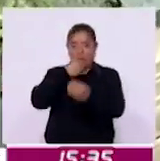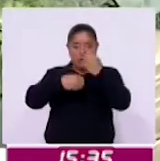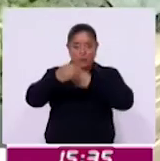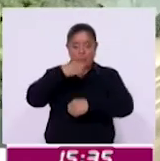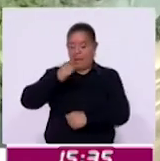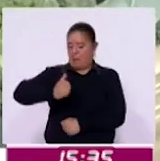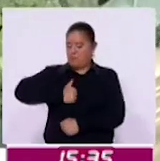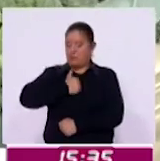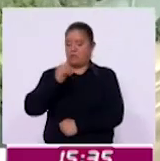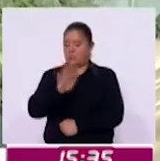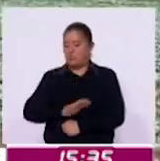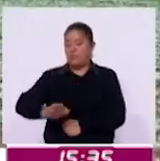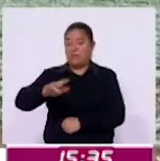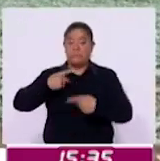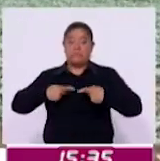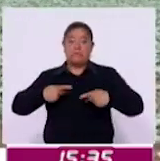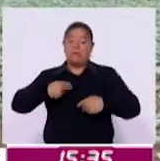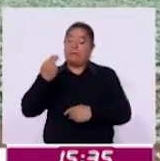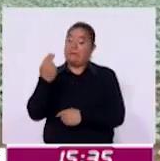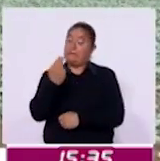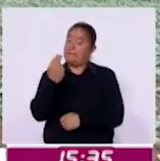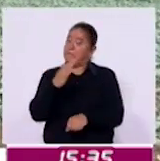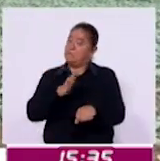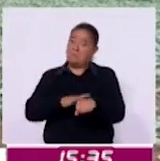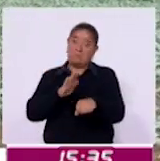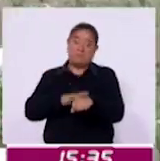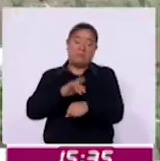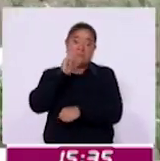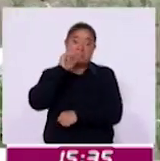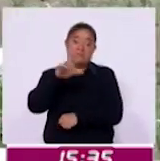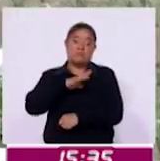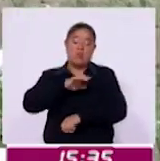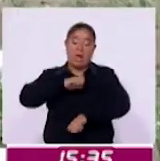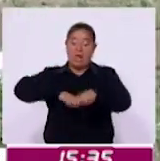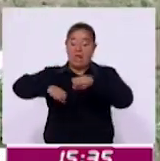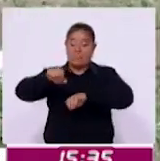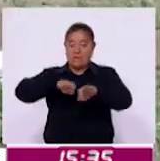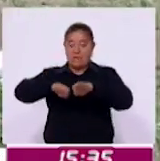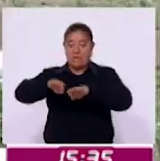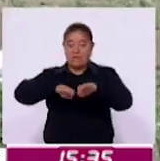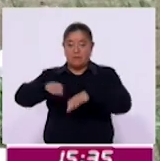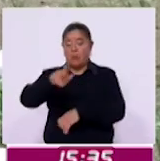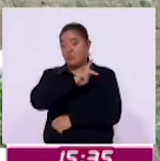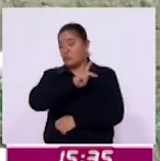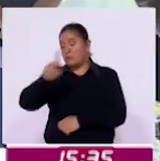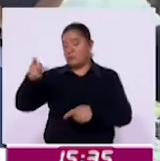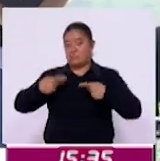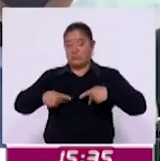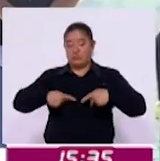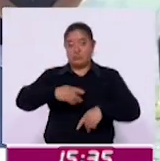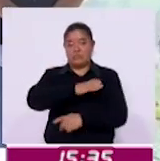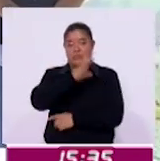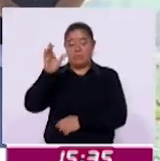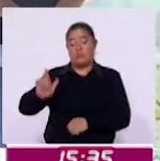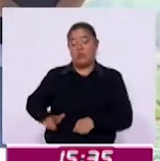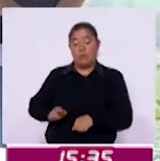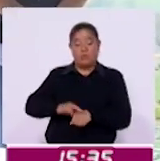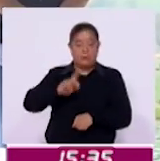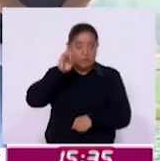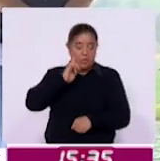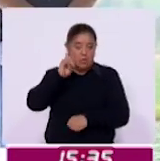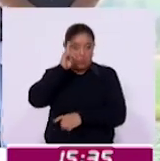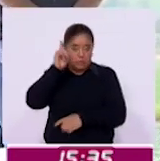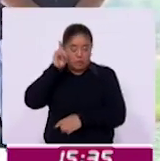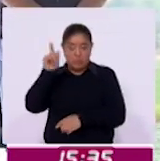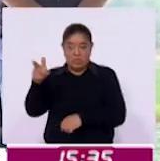sean aprovechados por las personas que más lo necesitan, así como ofrecer empleos temporales a los jornaleros de la región, la gobernadora Lorena Cuellar